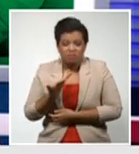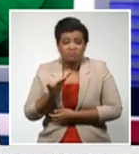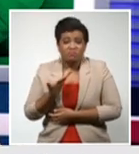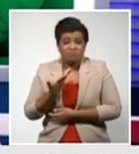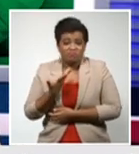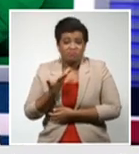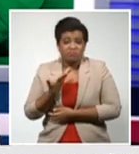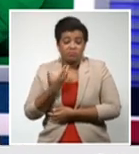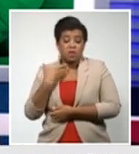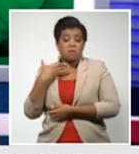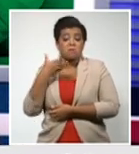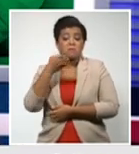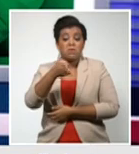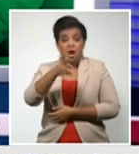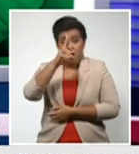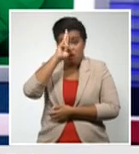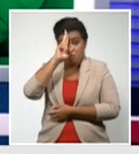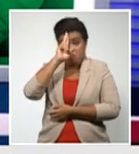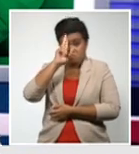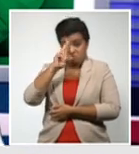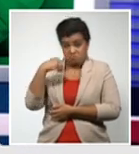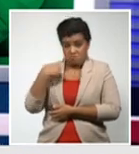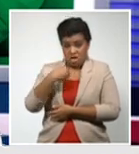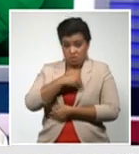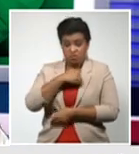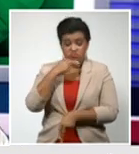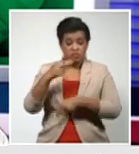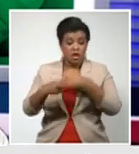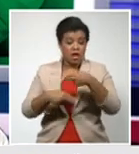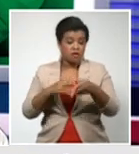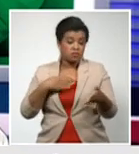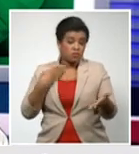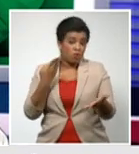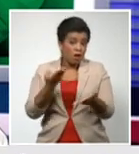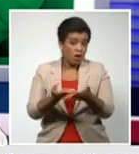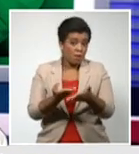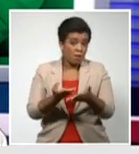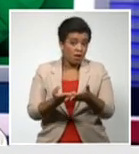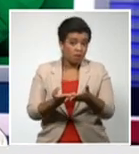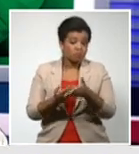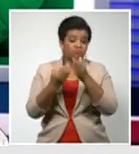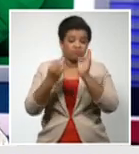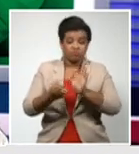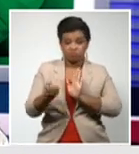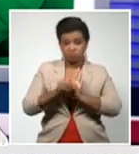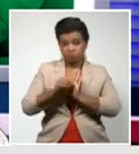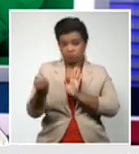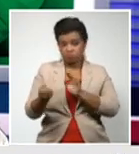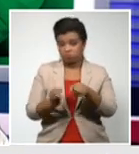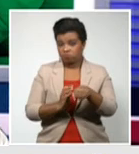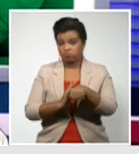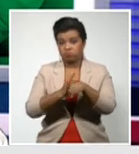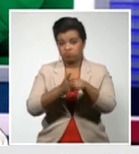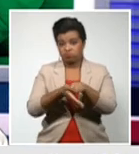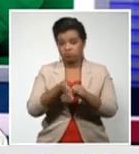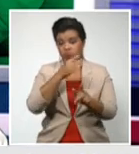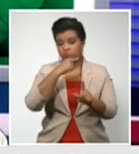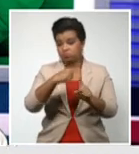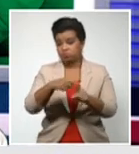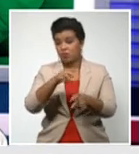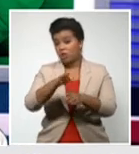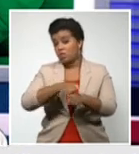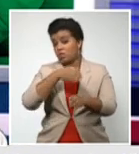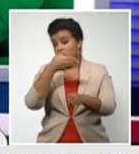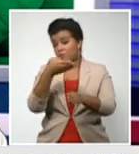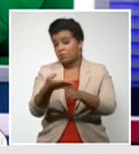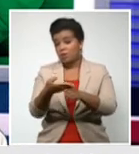acude al médico, se hace el diagnóstico, se confirma y después de una